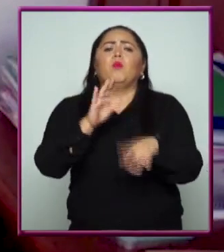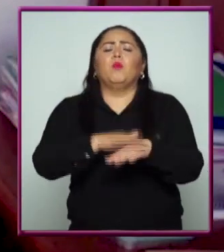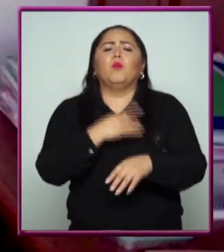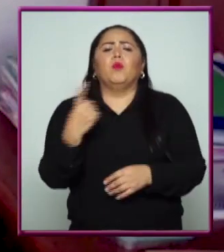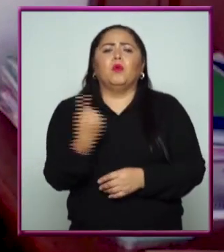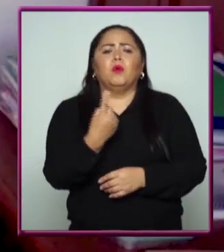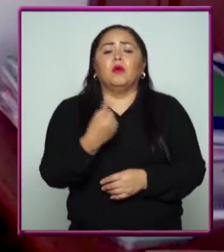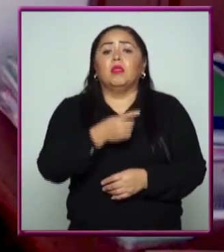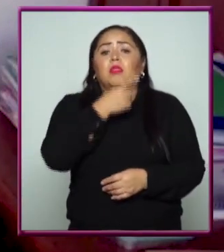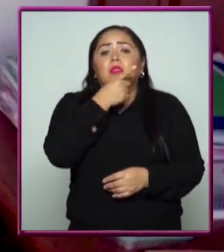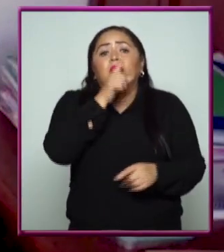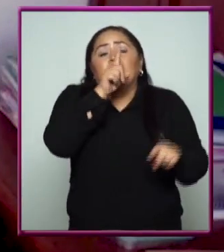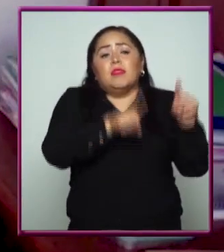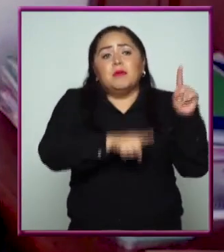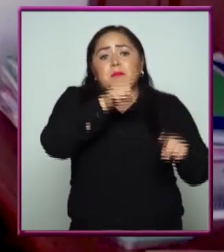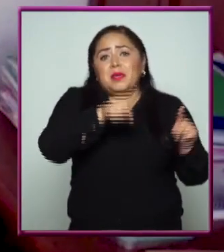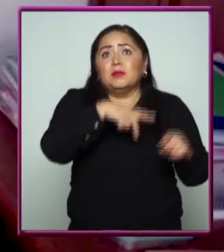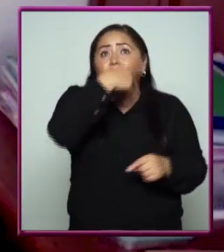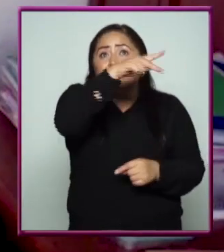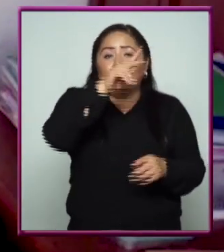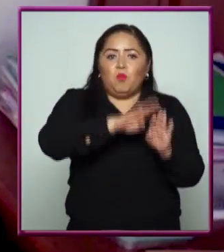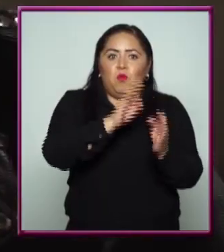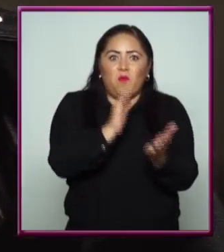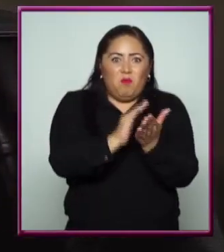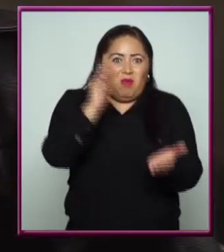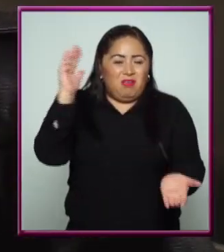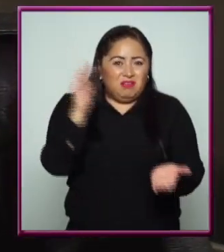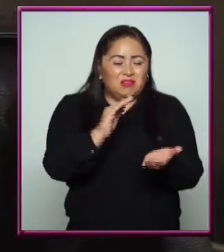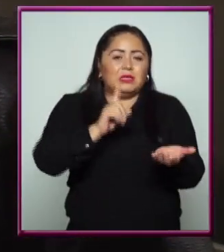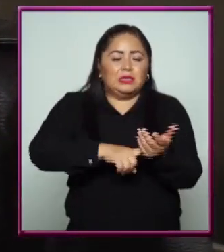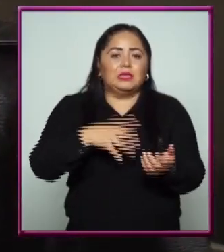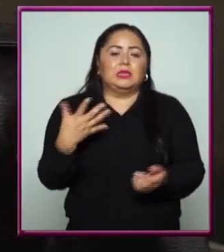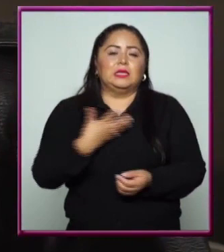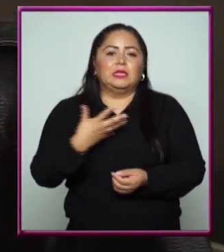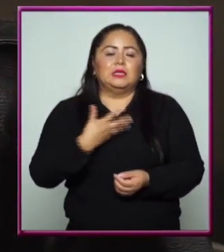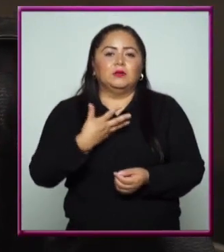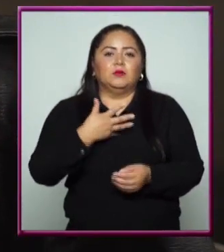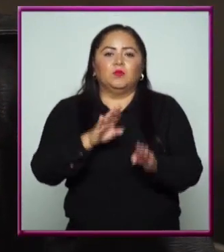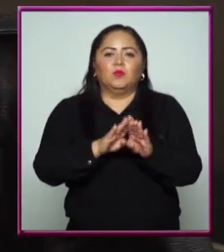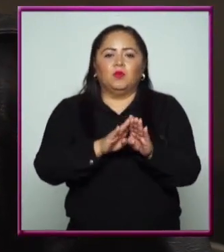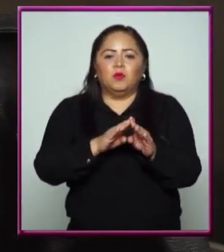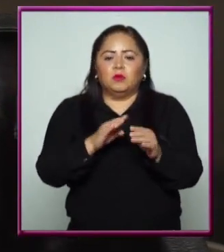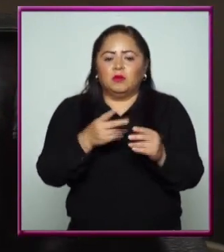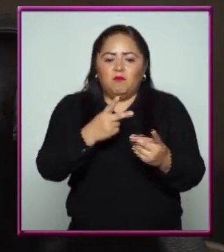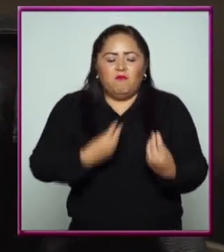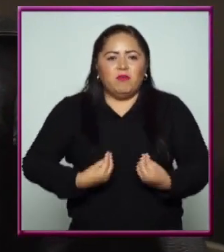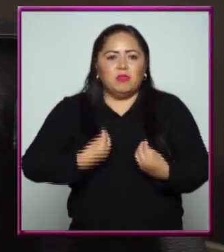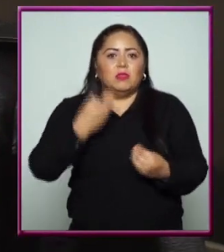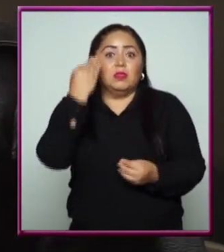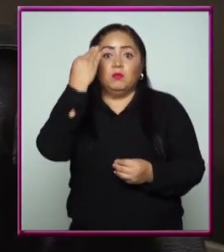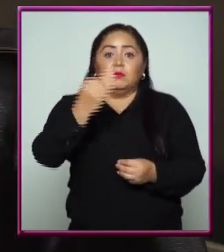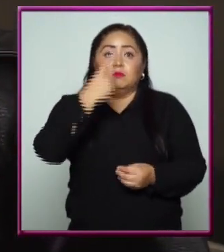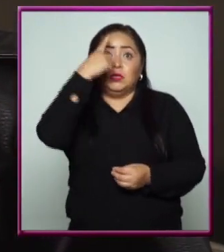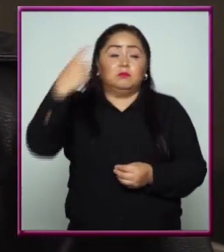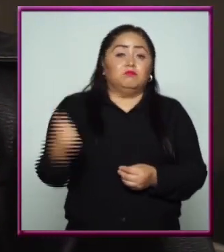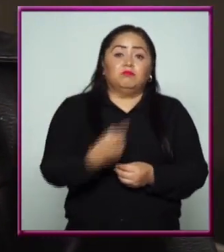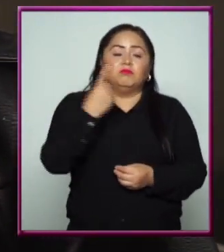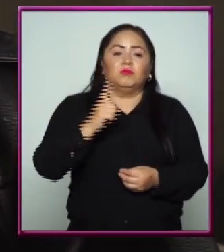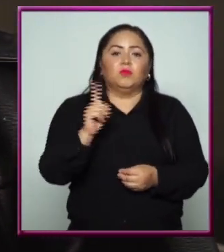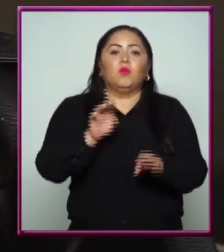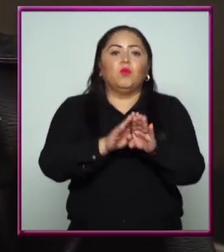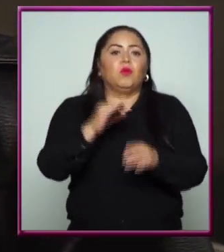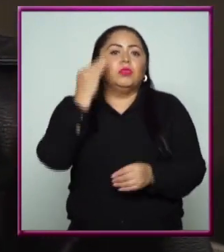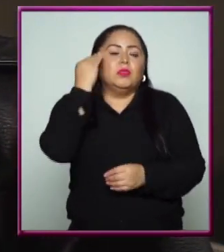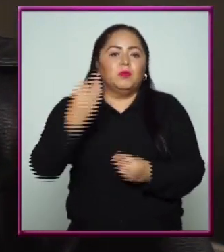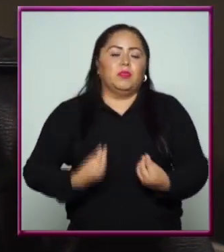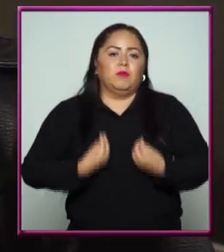porque dependiendo de su masa tienen pues un proceso de vida que podemos llamarle el tiempo